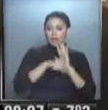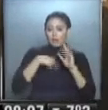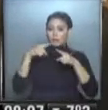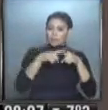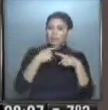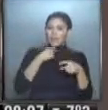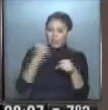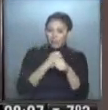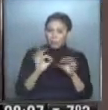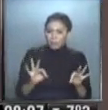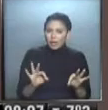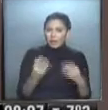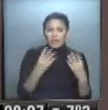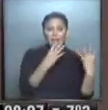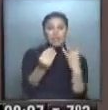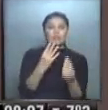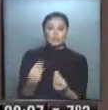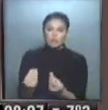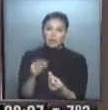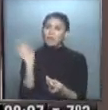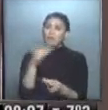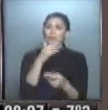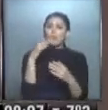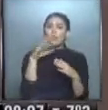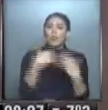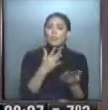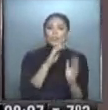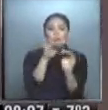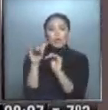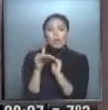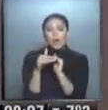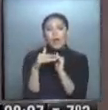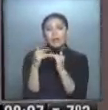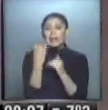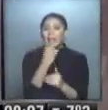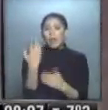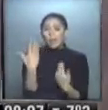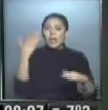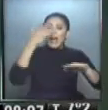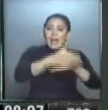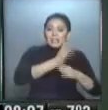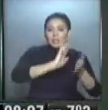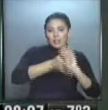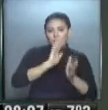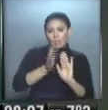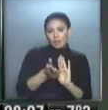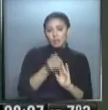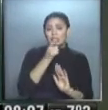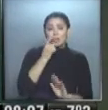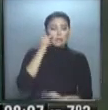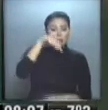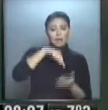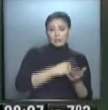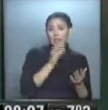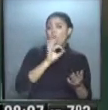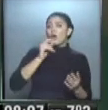y general y genera la igualdad de oportunidades y el acceso a al tratamiento de la recuperación para todos por igual para el que vive acá en capital